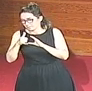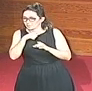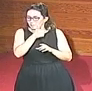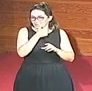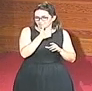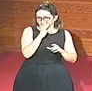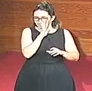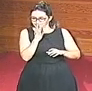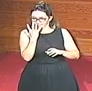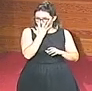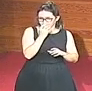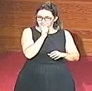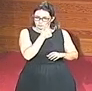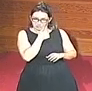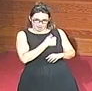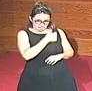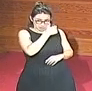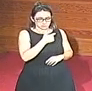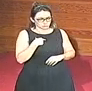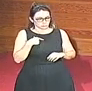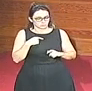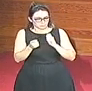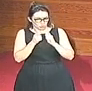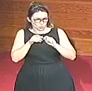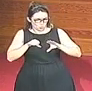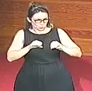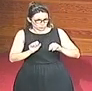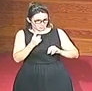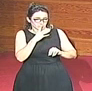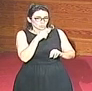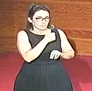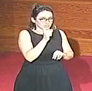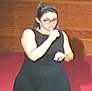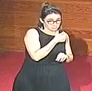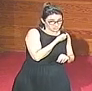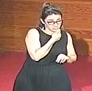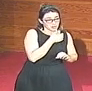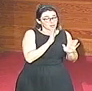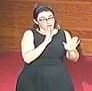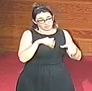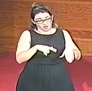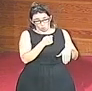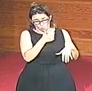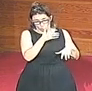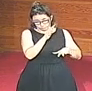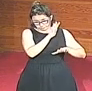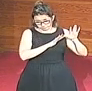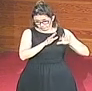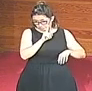Vodka. Economy that can withstand thousands of sanctions. Time to move to